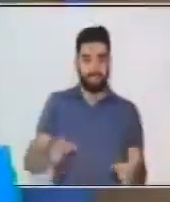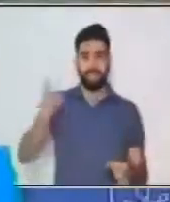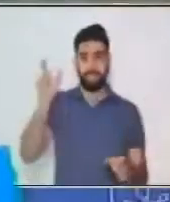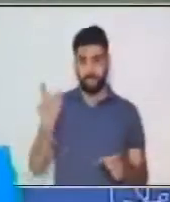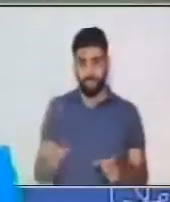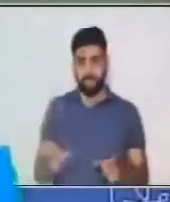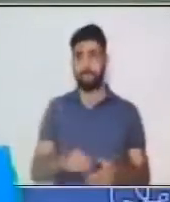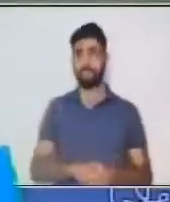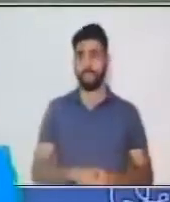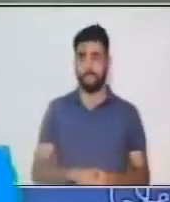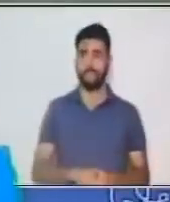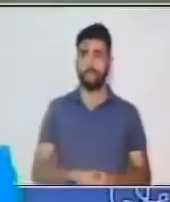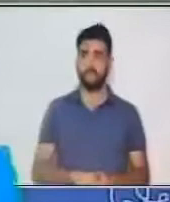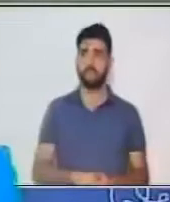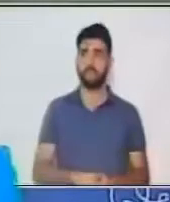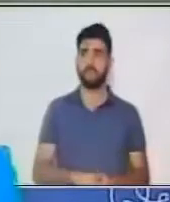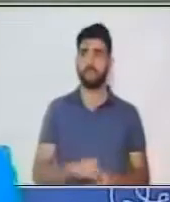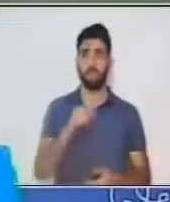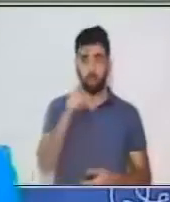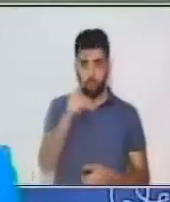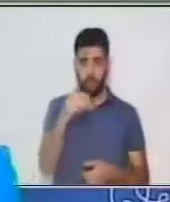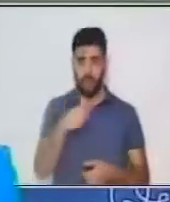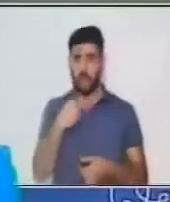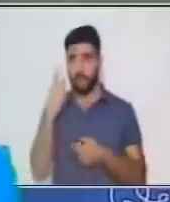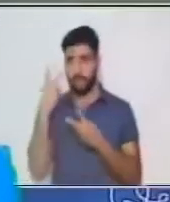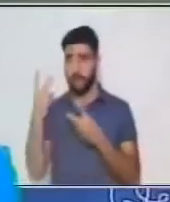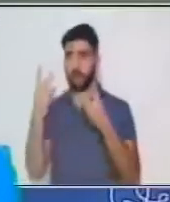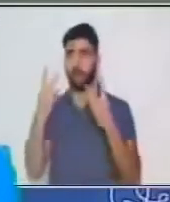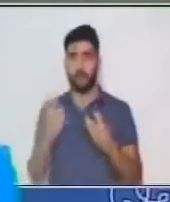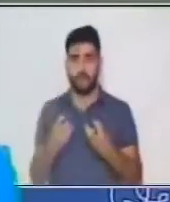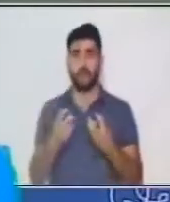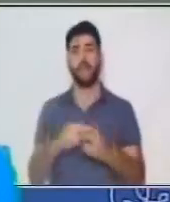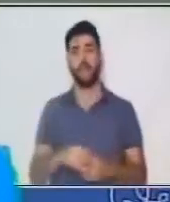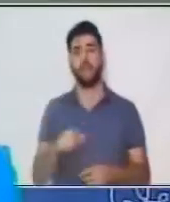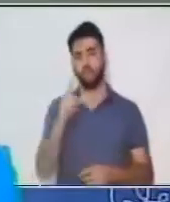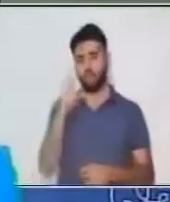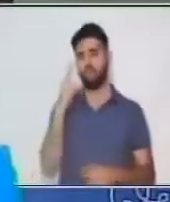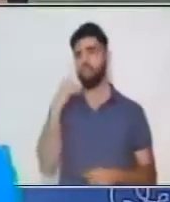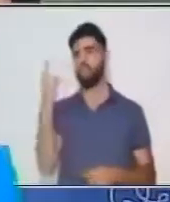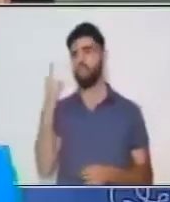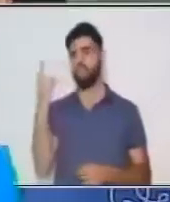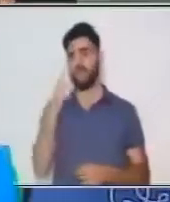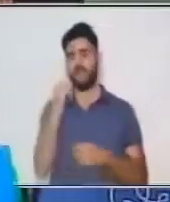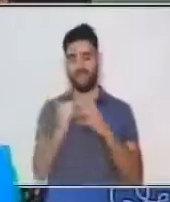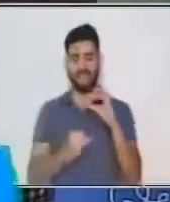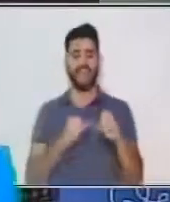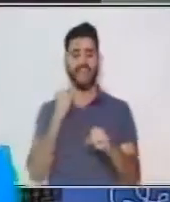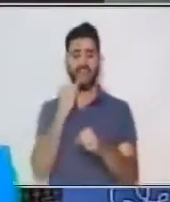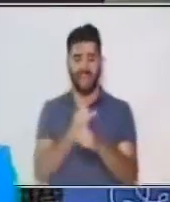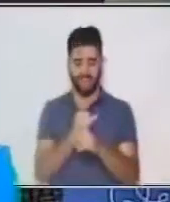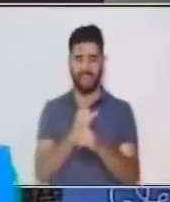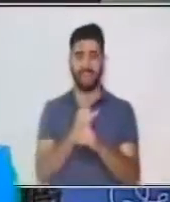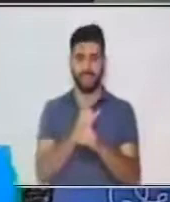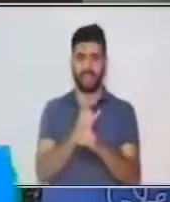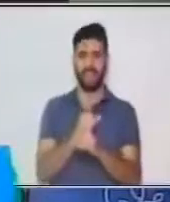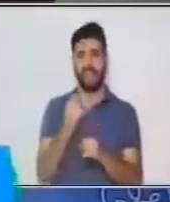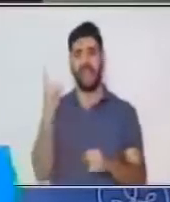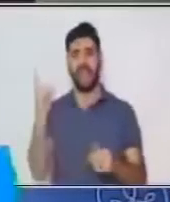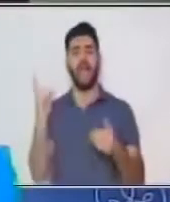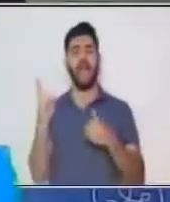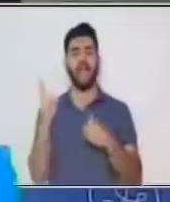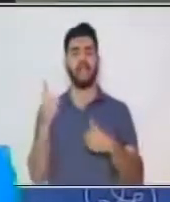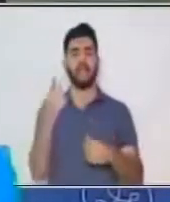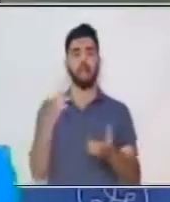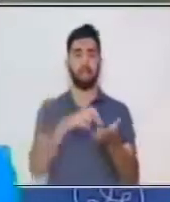quieres volver a escuchar, pues los puedes encontrar en internet con el nombre del país de los 5 sentidos. ¿Te diste cuenta qué era lo que hacían los 5